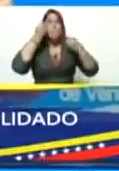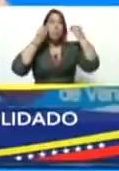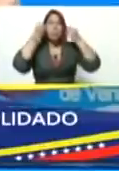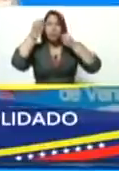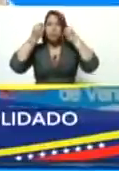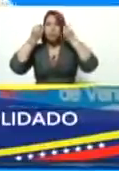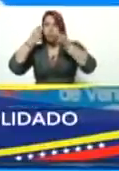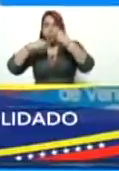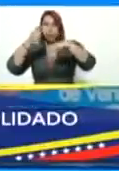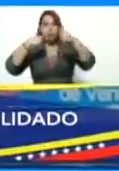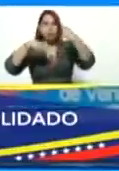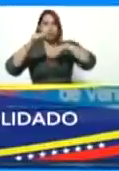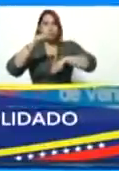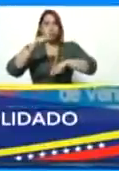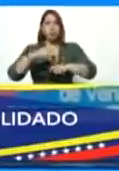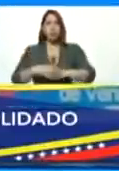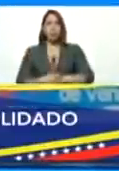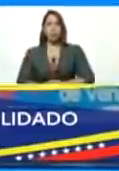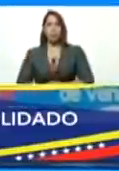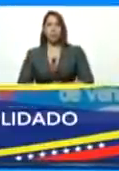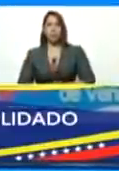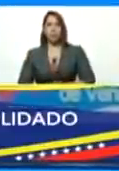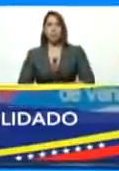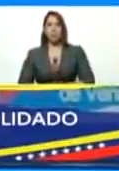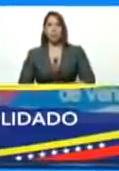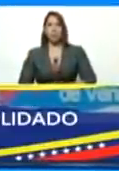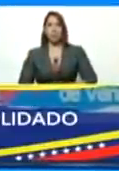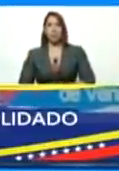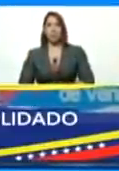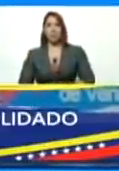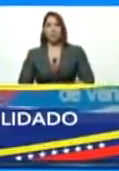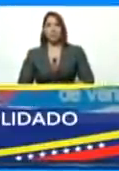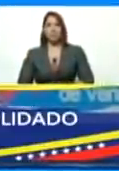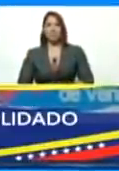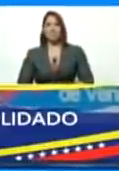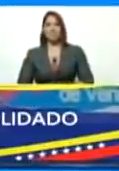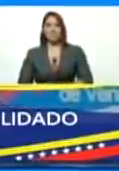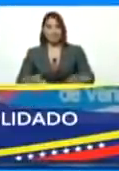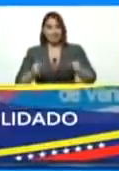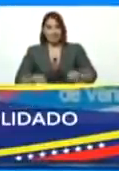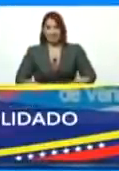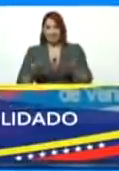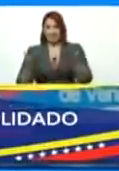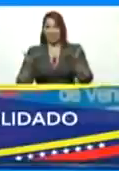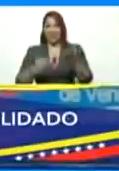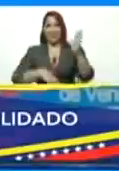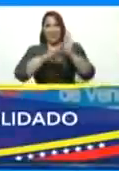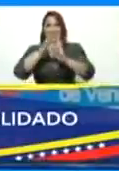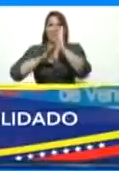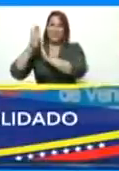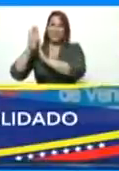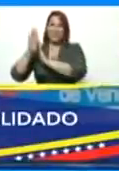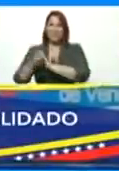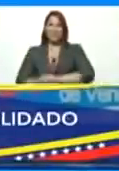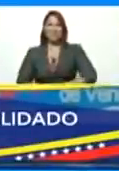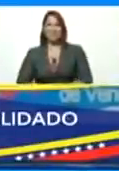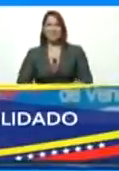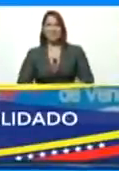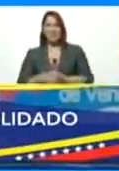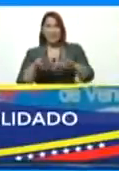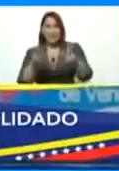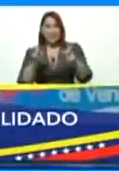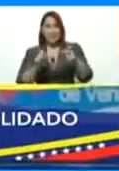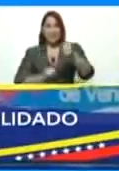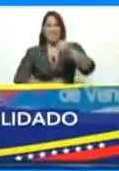comercio de la calle y le dio posibilidades de crecimiento al ingreso